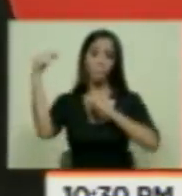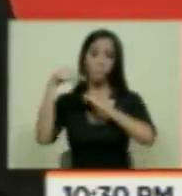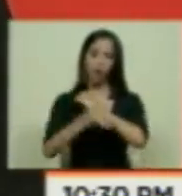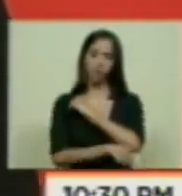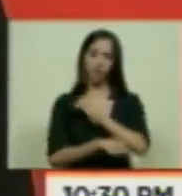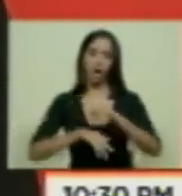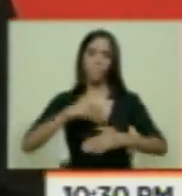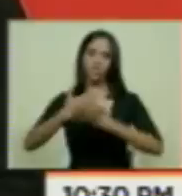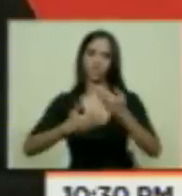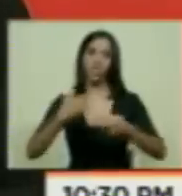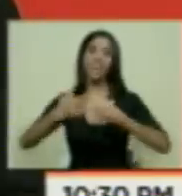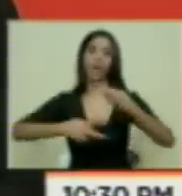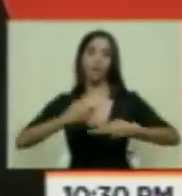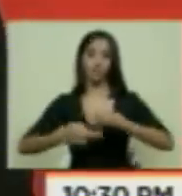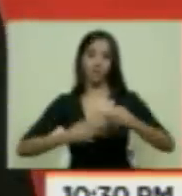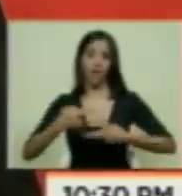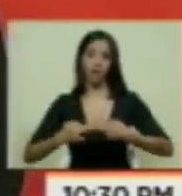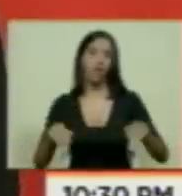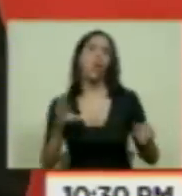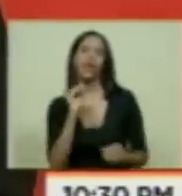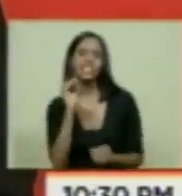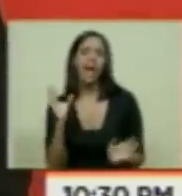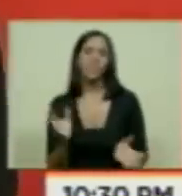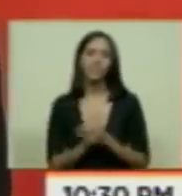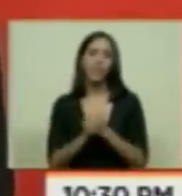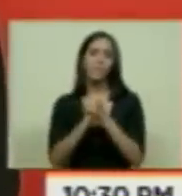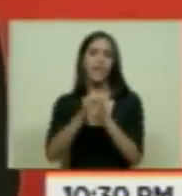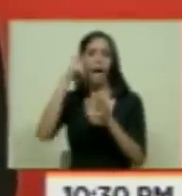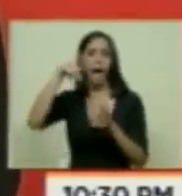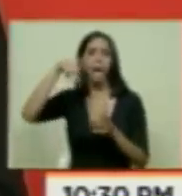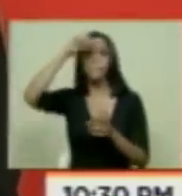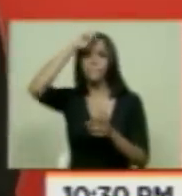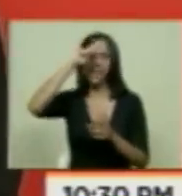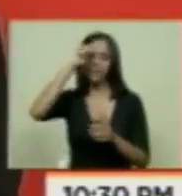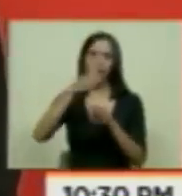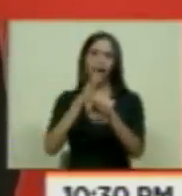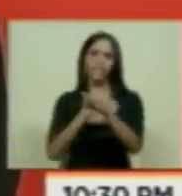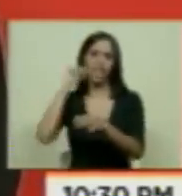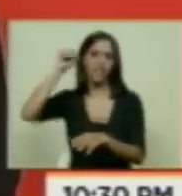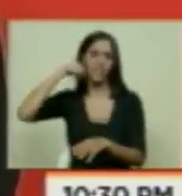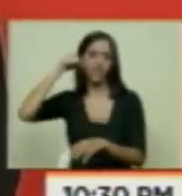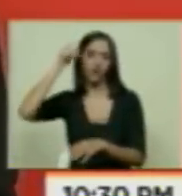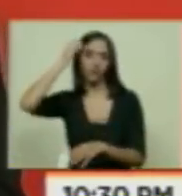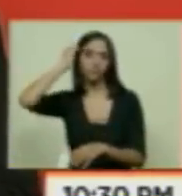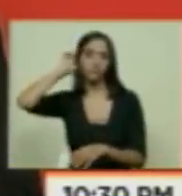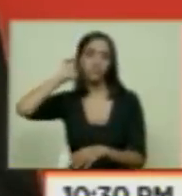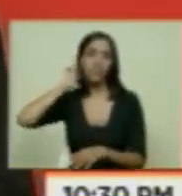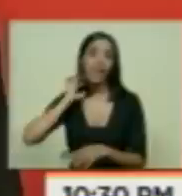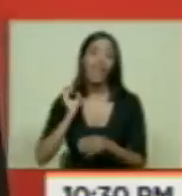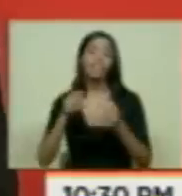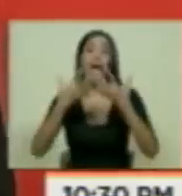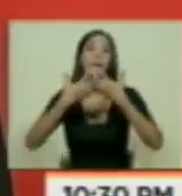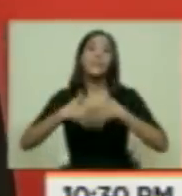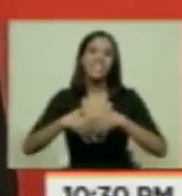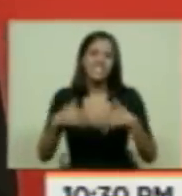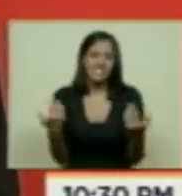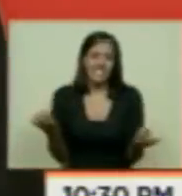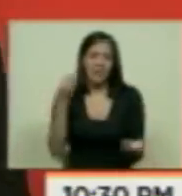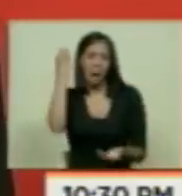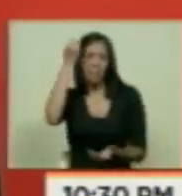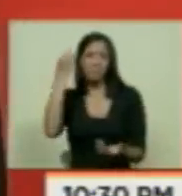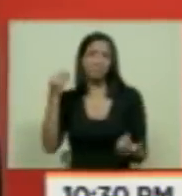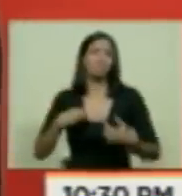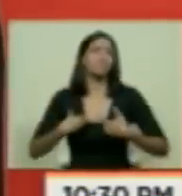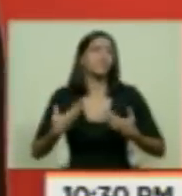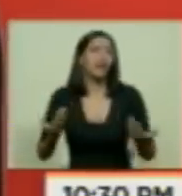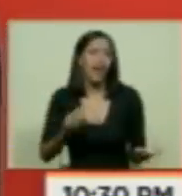proceso revolucionario. Lo que estaba comentando el compañero Pedro antes de mandar el video, el tema de este empresario, aquí se ha creído que por